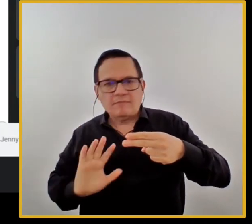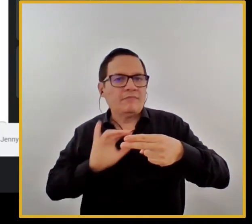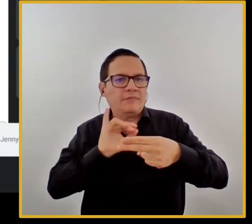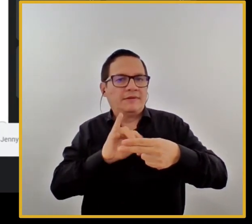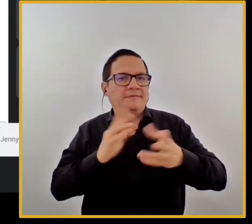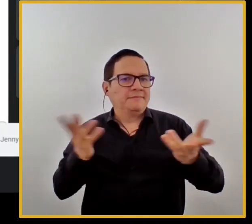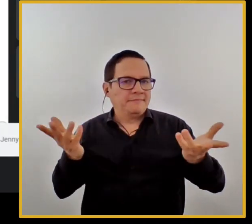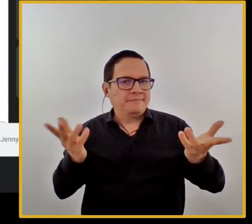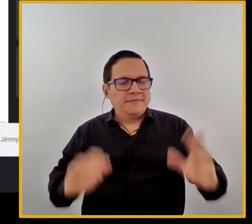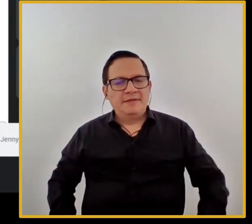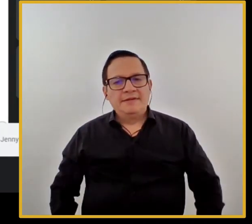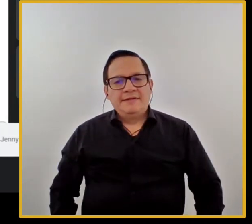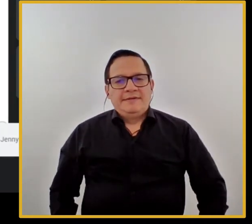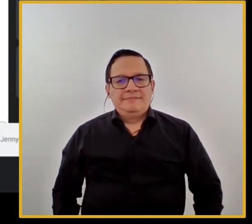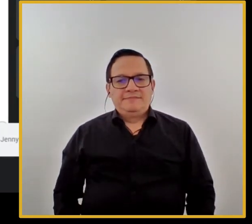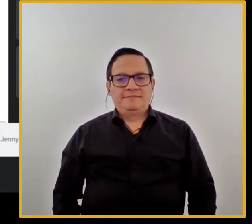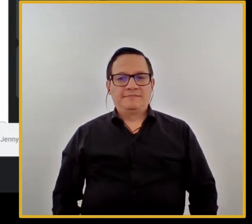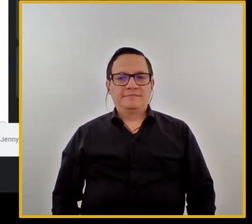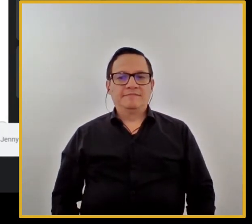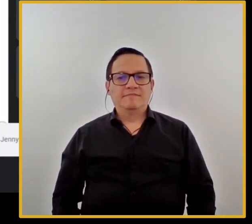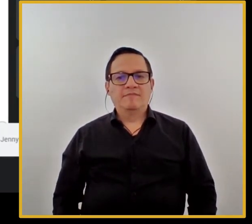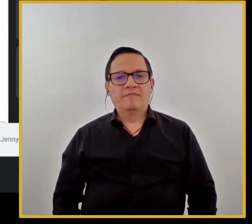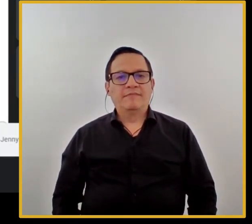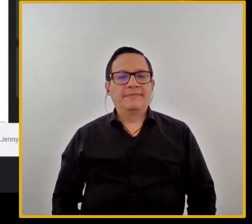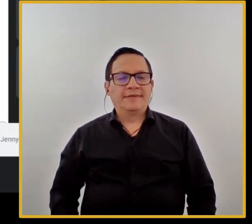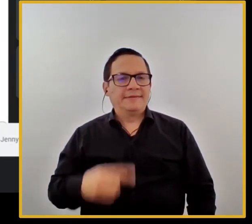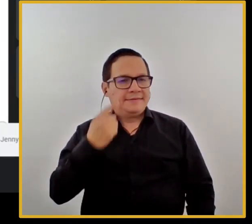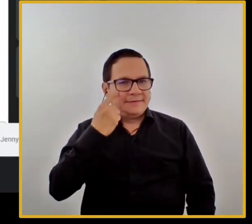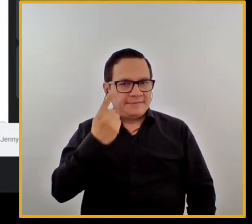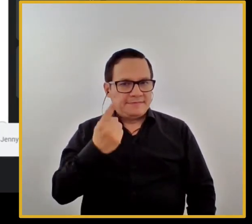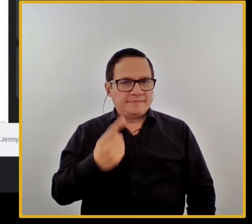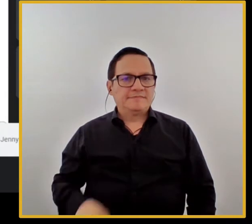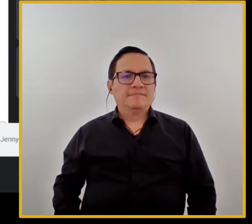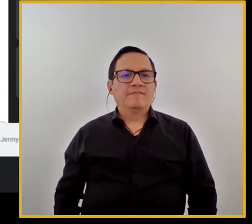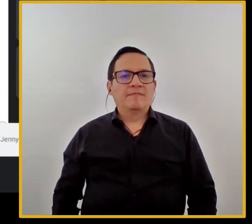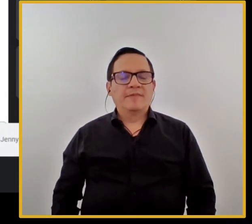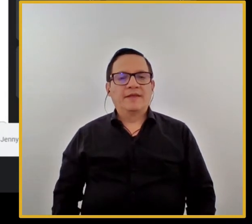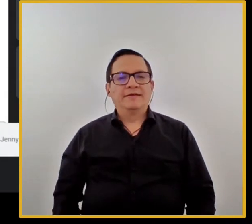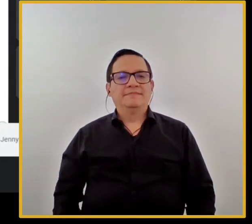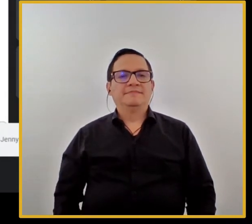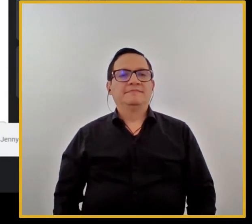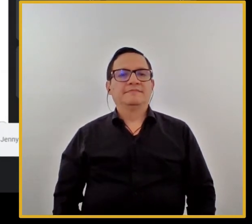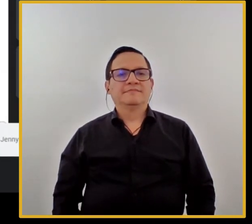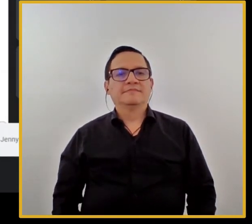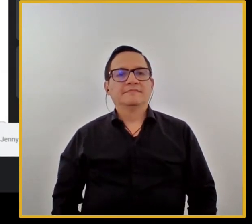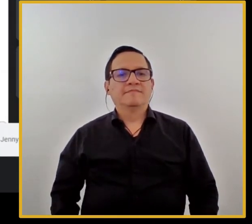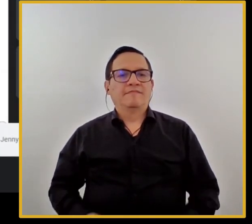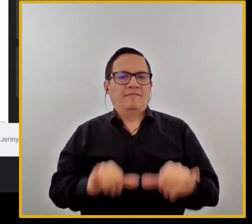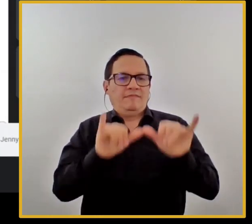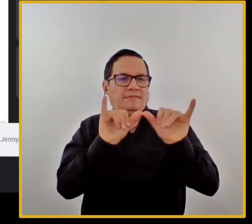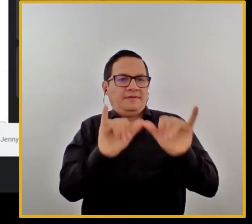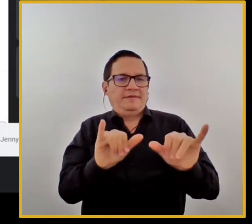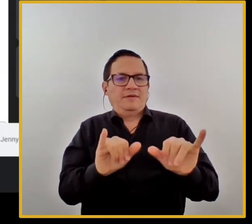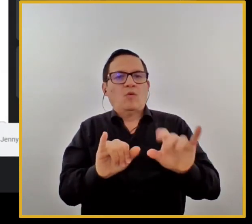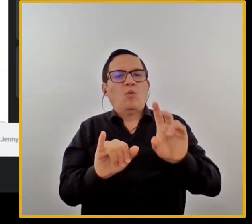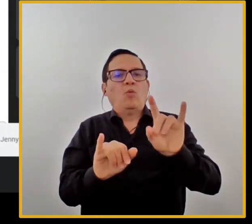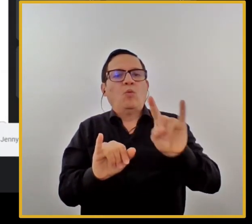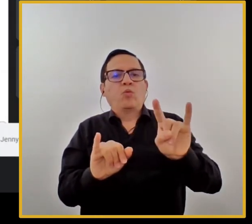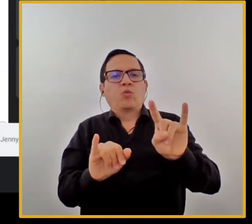me decía que yo puedo dejar acá, si observamos, yo tengo 3, aquí yo estoy dejando las